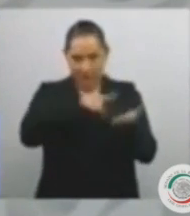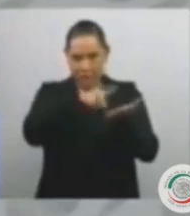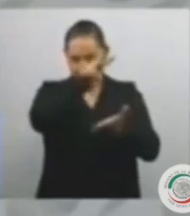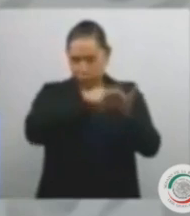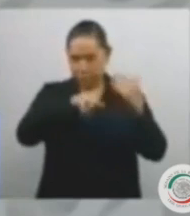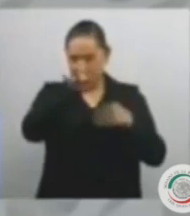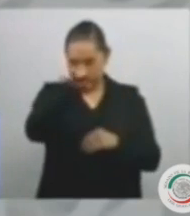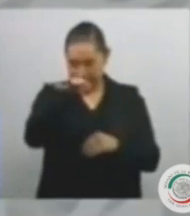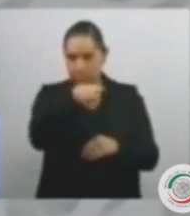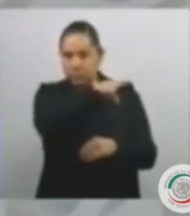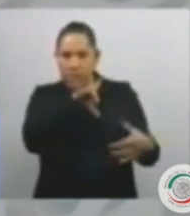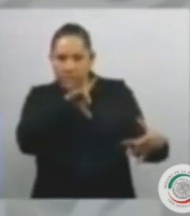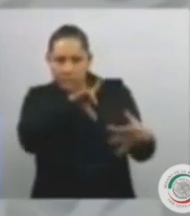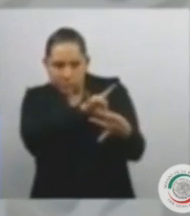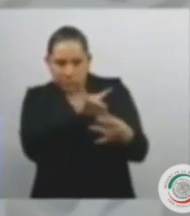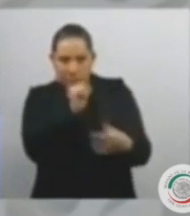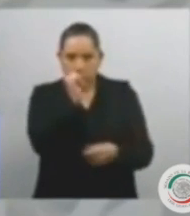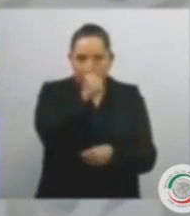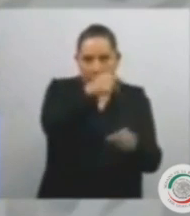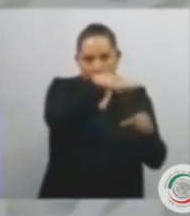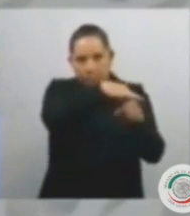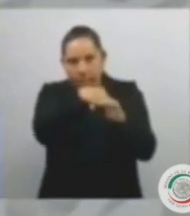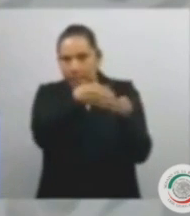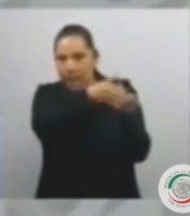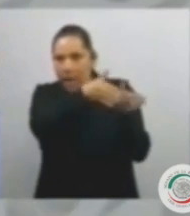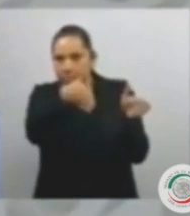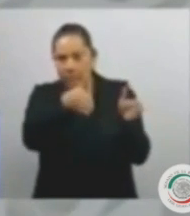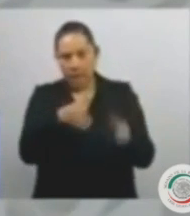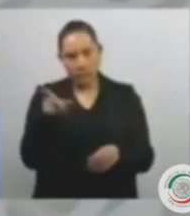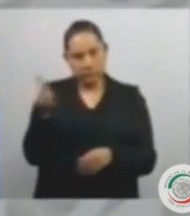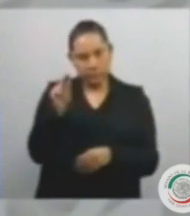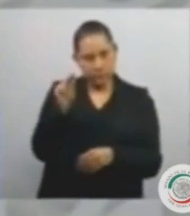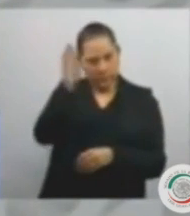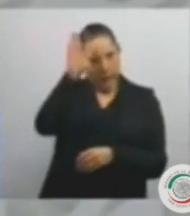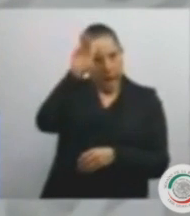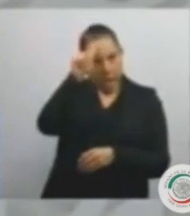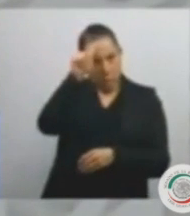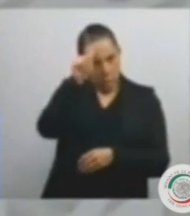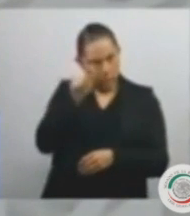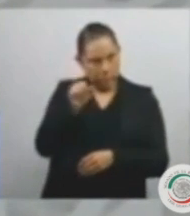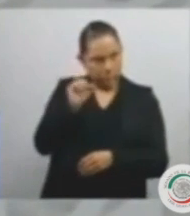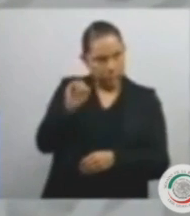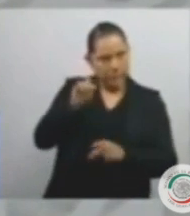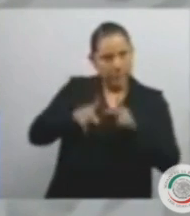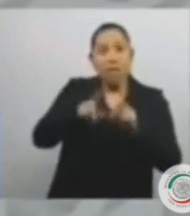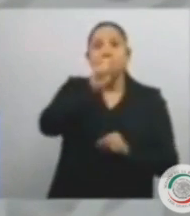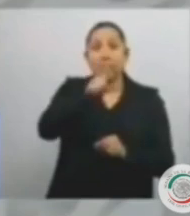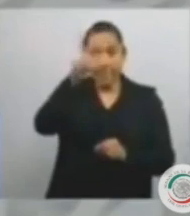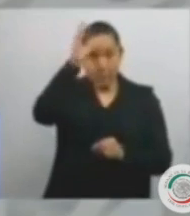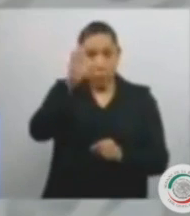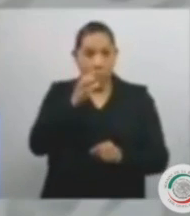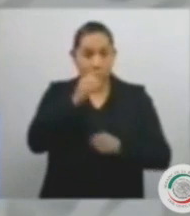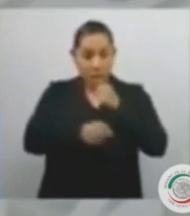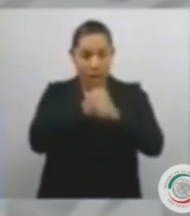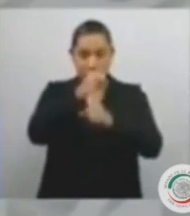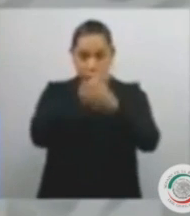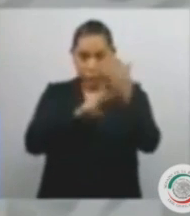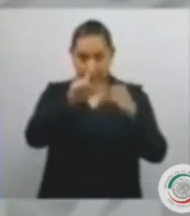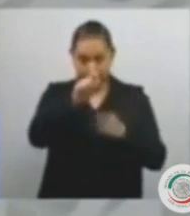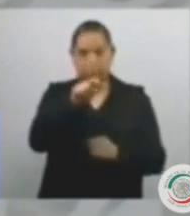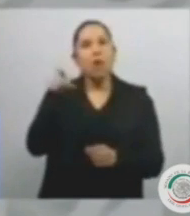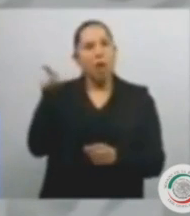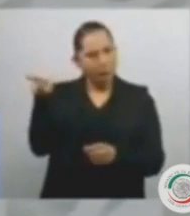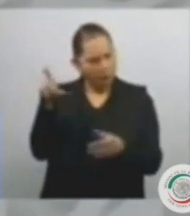2019. Y lo mismo sucedió en Hidalgo y Coahuila en el 2020. En aquel momento dijo incluso que se trataba de una